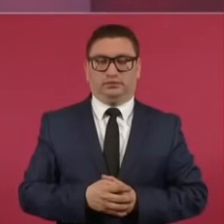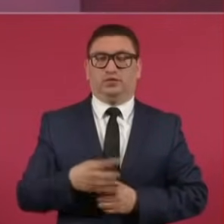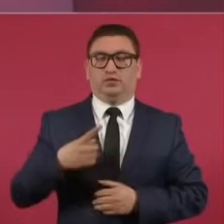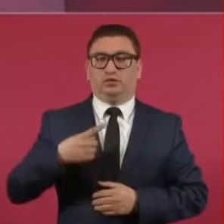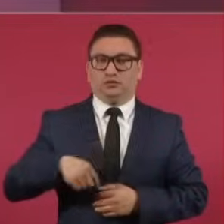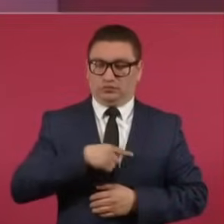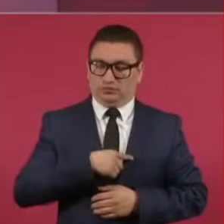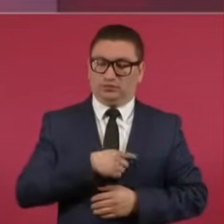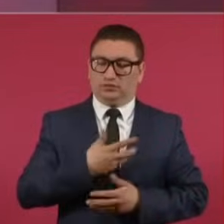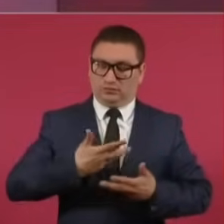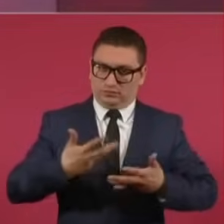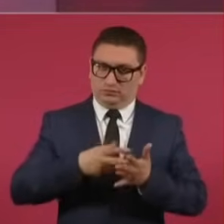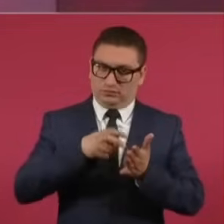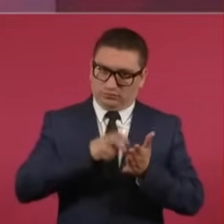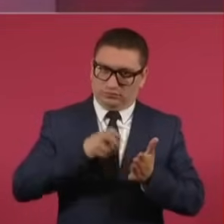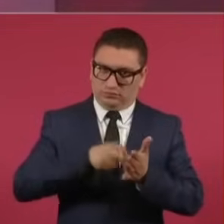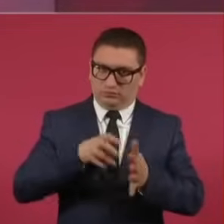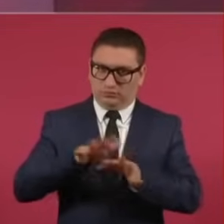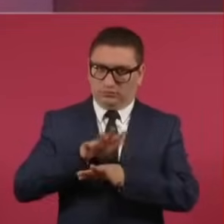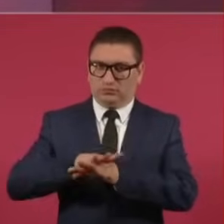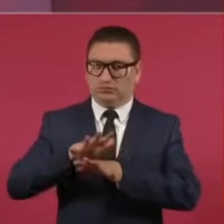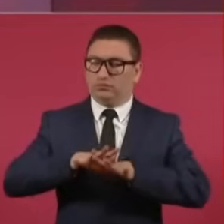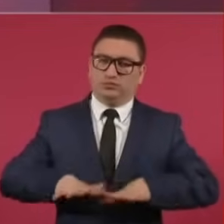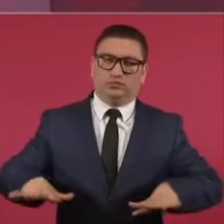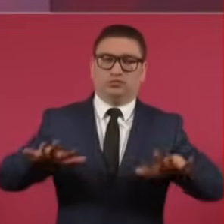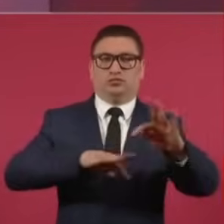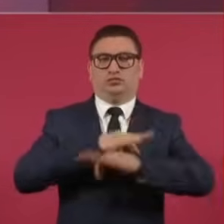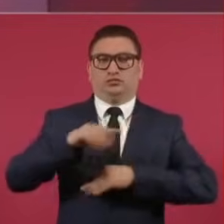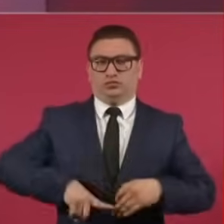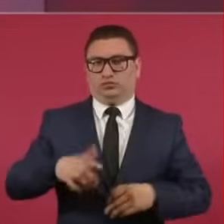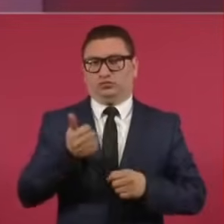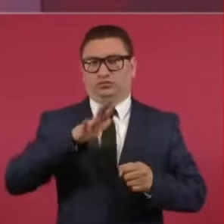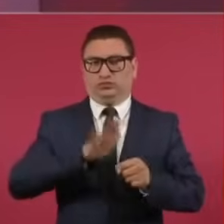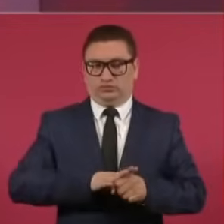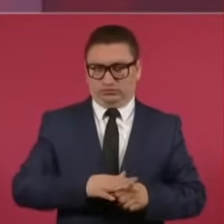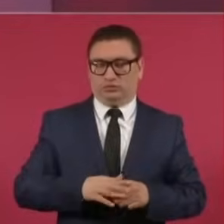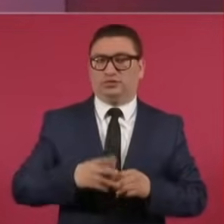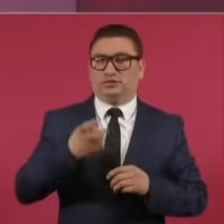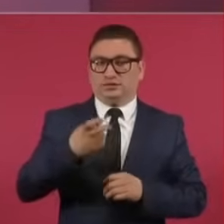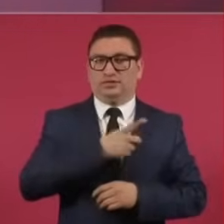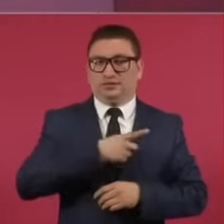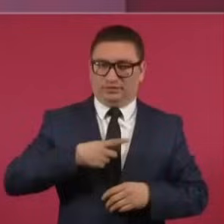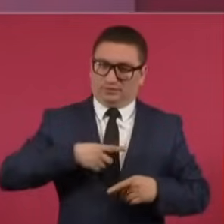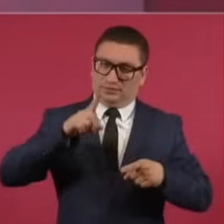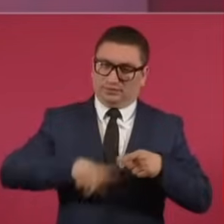hacer una reforma administrativa y tiene que desaparecer